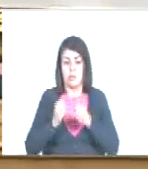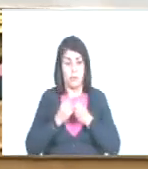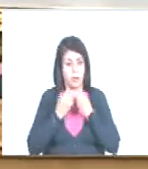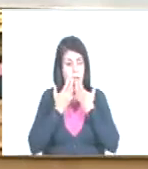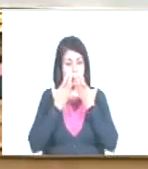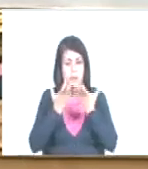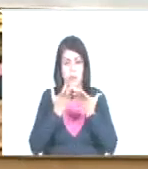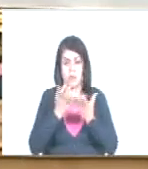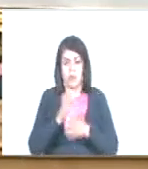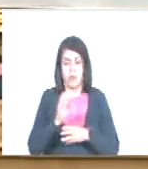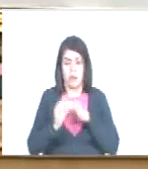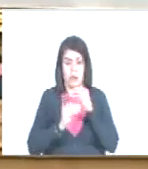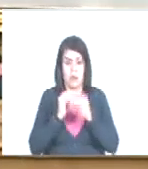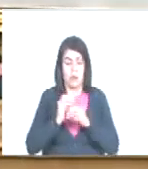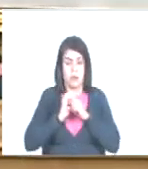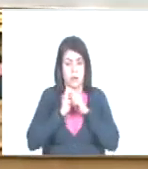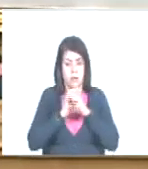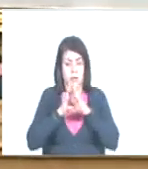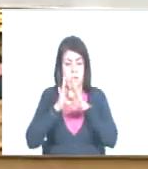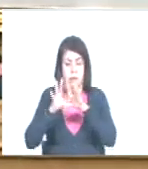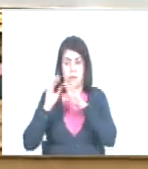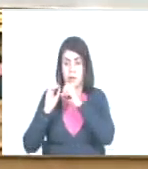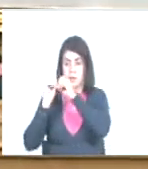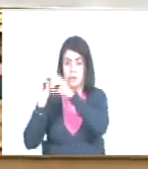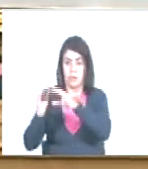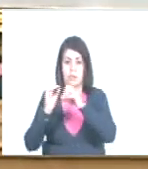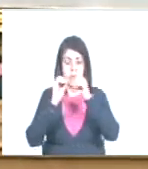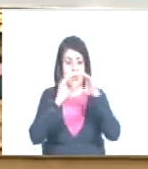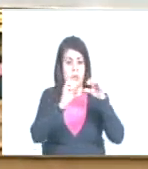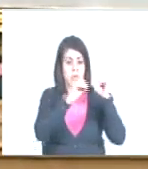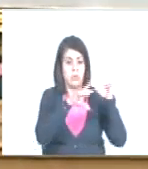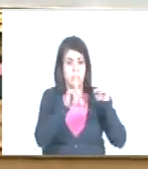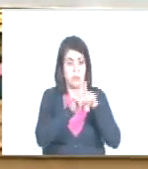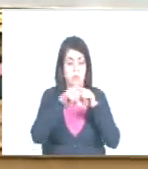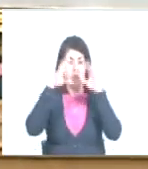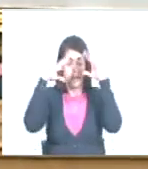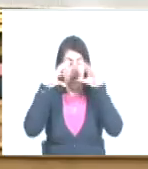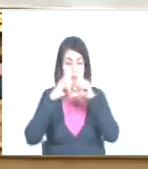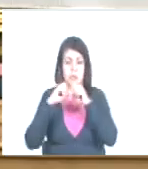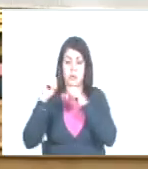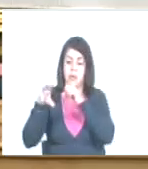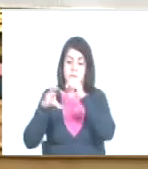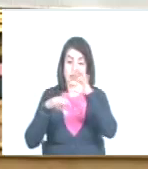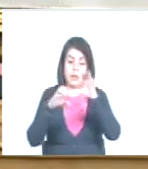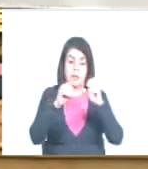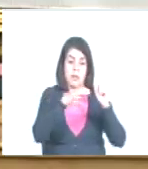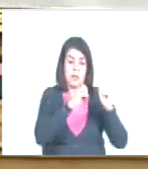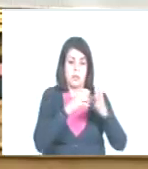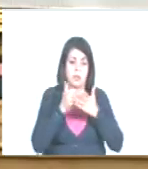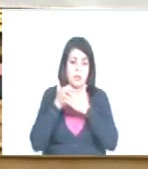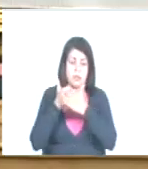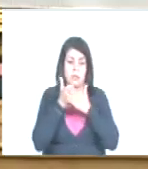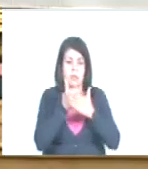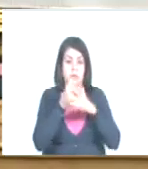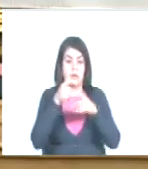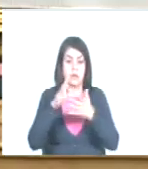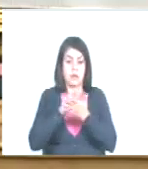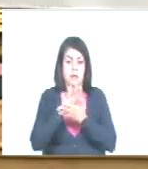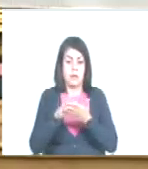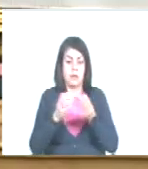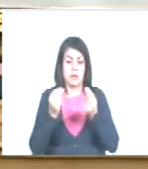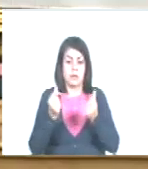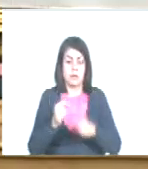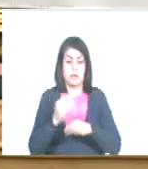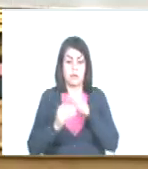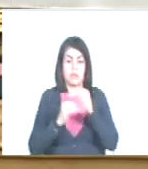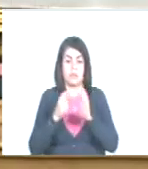esplendorosas que se distribuyeron con las gotas de agua y la lluvia bendita que cayó sobre todos nosotros, sobre